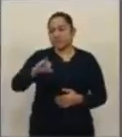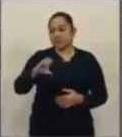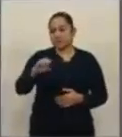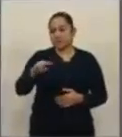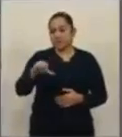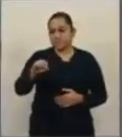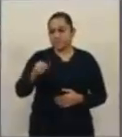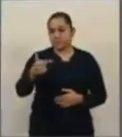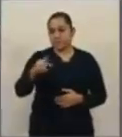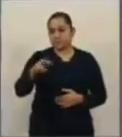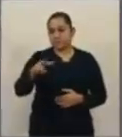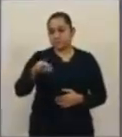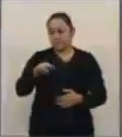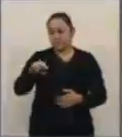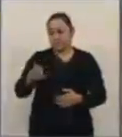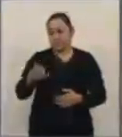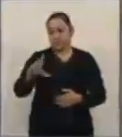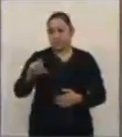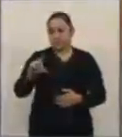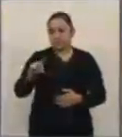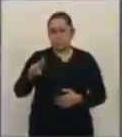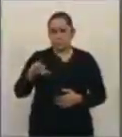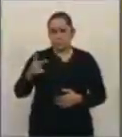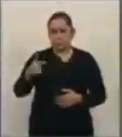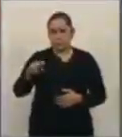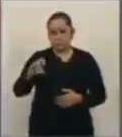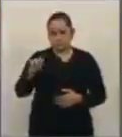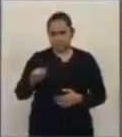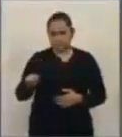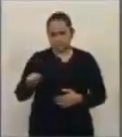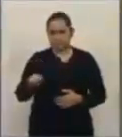Jesús Giovanni Rodríguez Tlatempa,